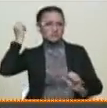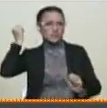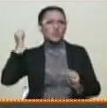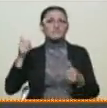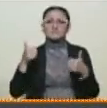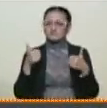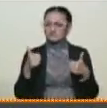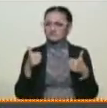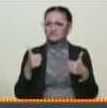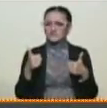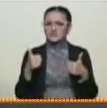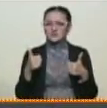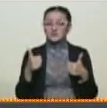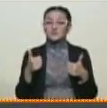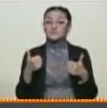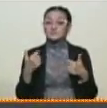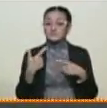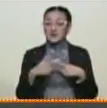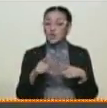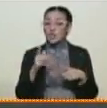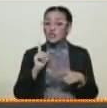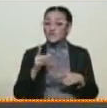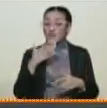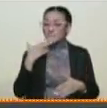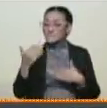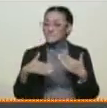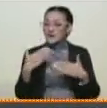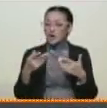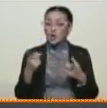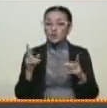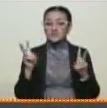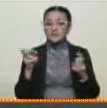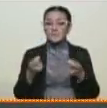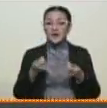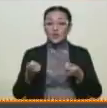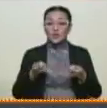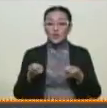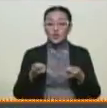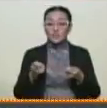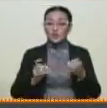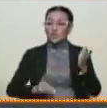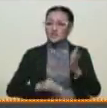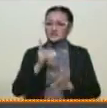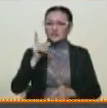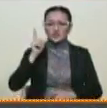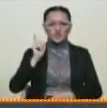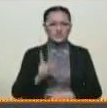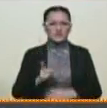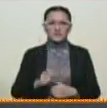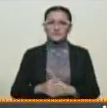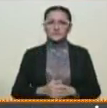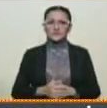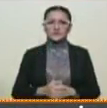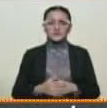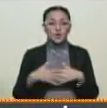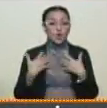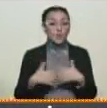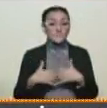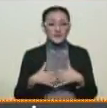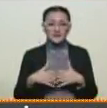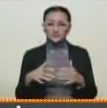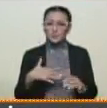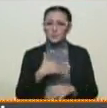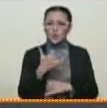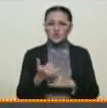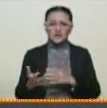pero tienen que ser mejores en el campo de lo económico concreto, del desarrollo, del comercio, de los